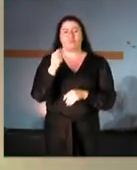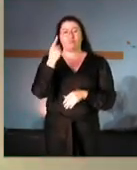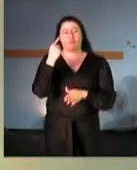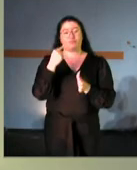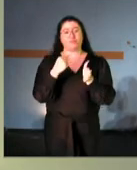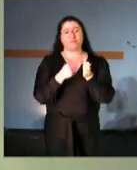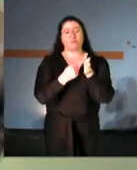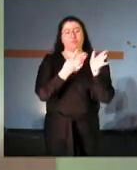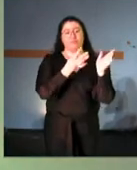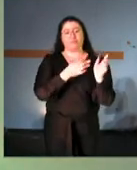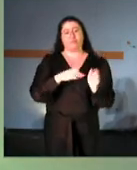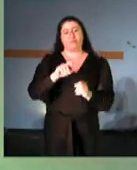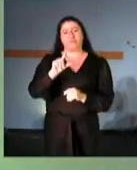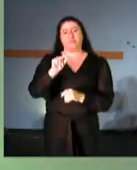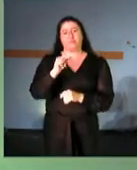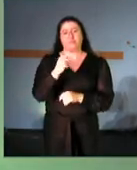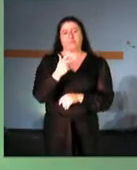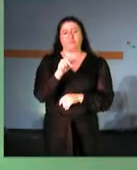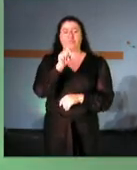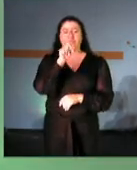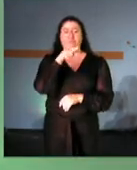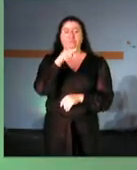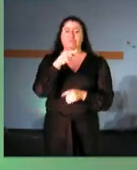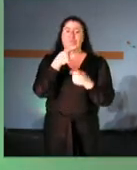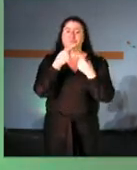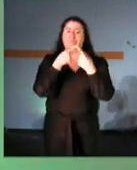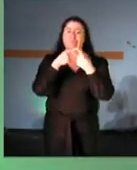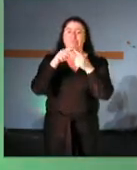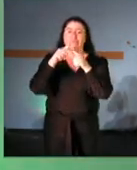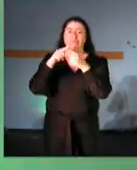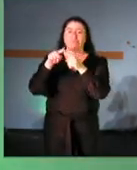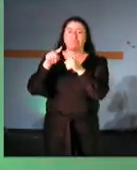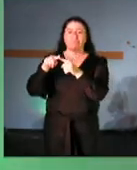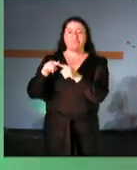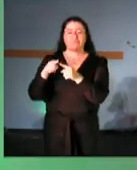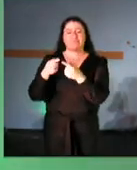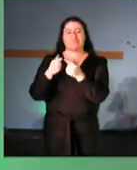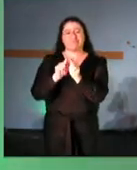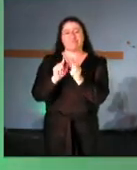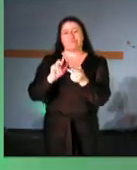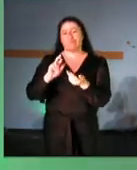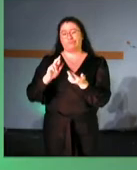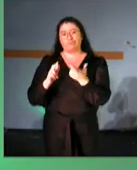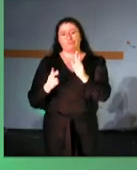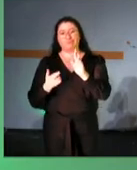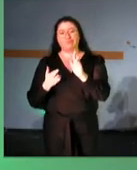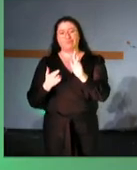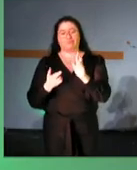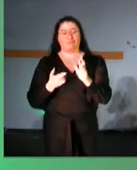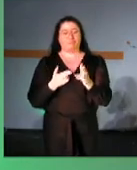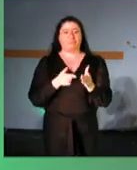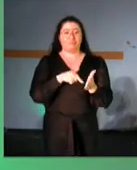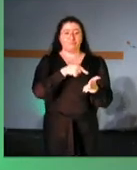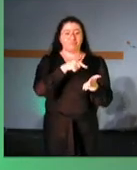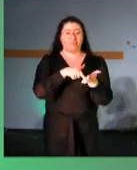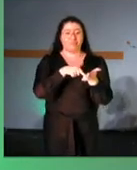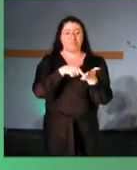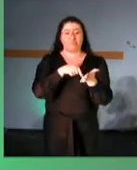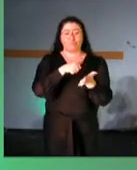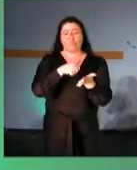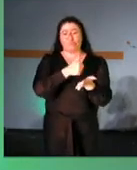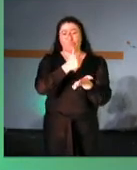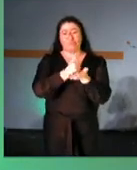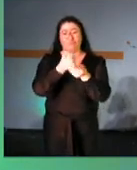1978, y varias insurrecciones populares que se desarrollaron en distintas ciudades importantes del